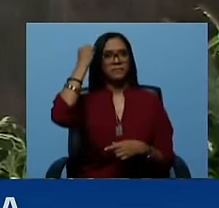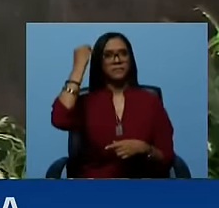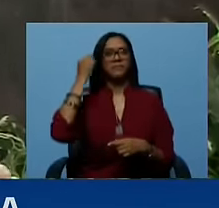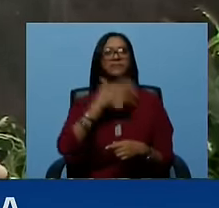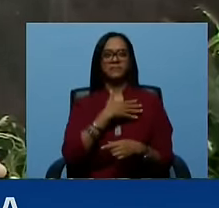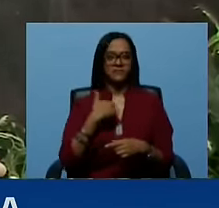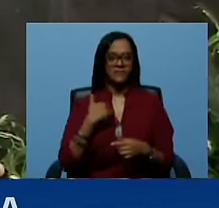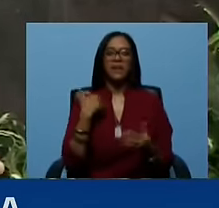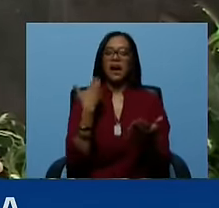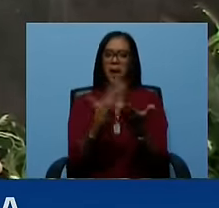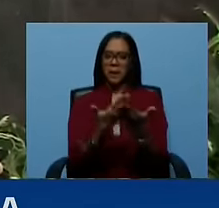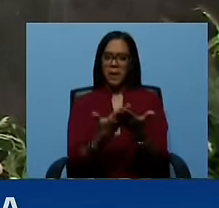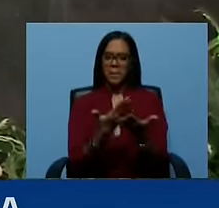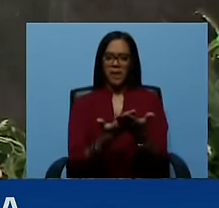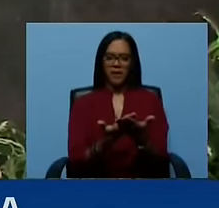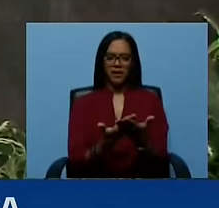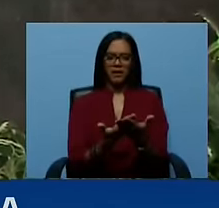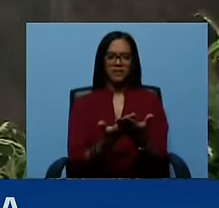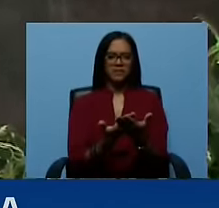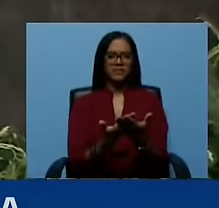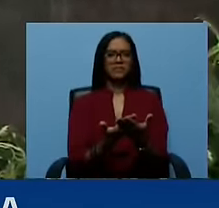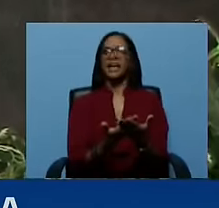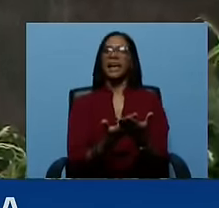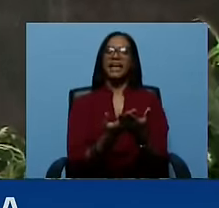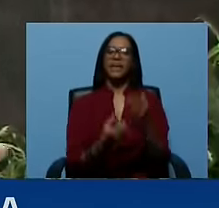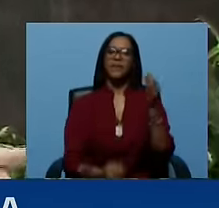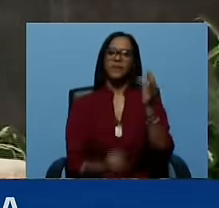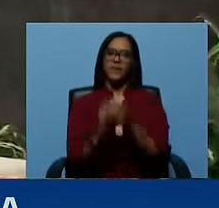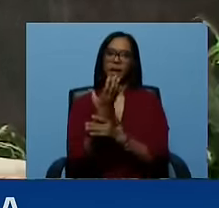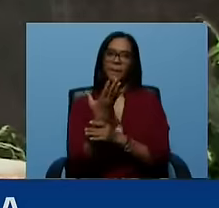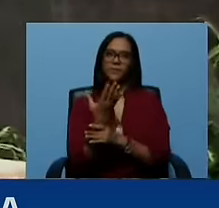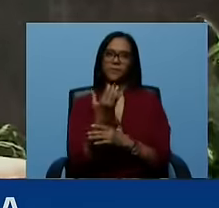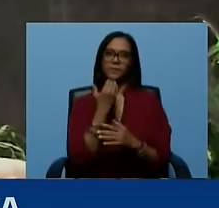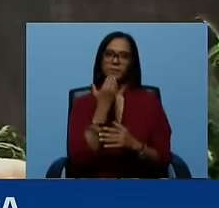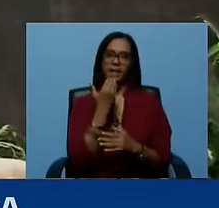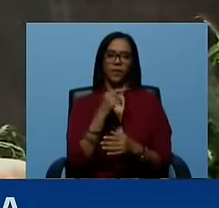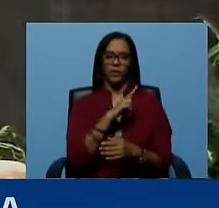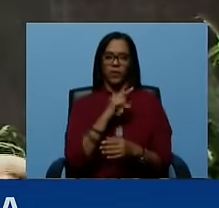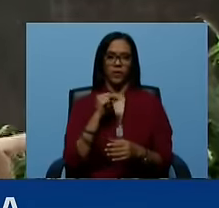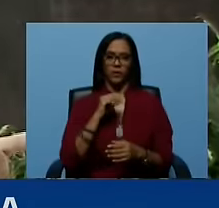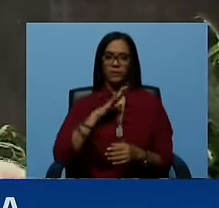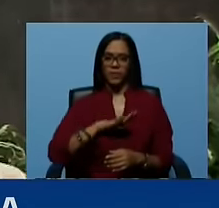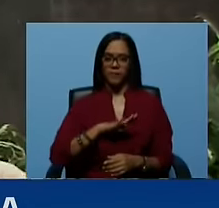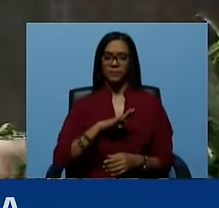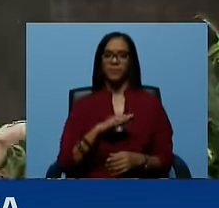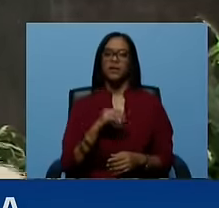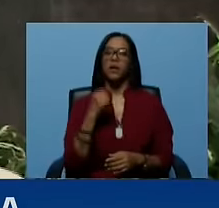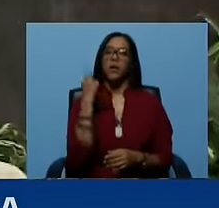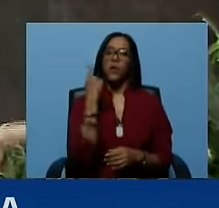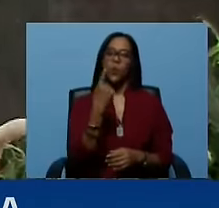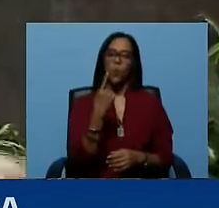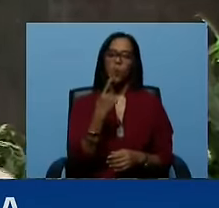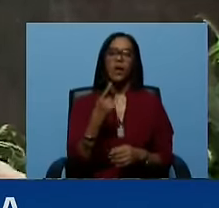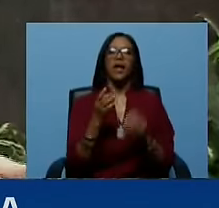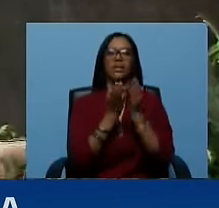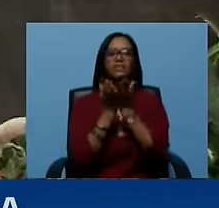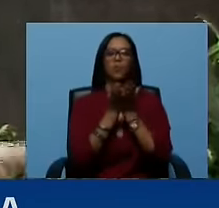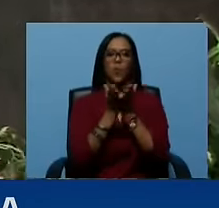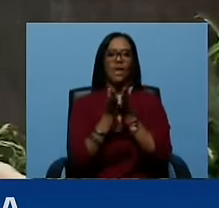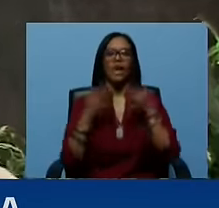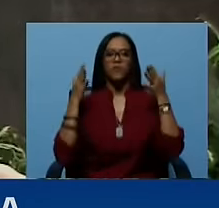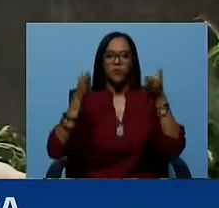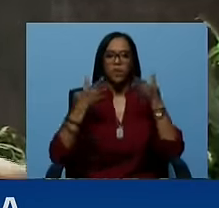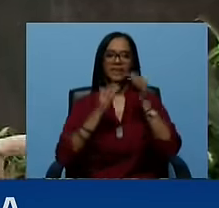y propongo, es que fundemos algo que no existe. una gran escuela de formación